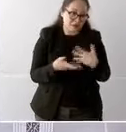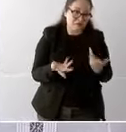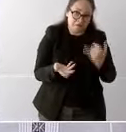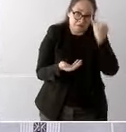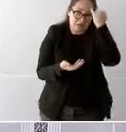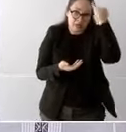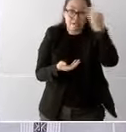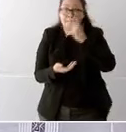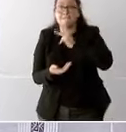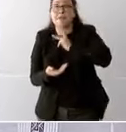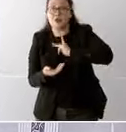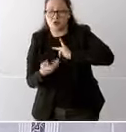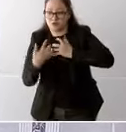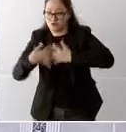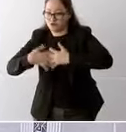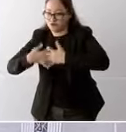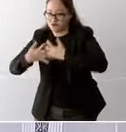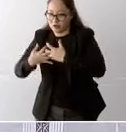vamos a hacer esa inversión